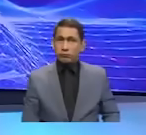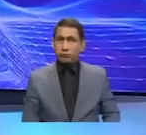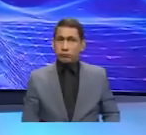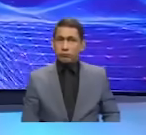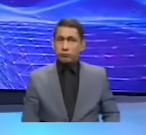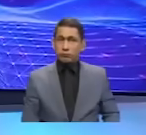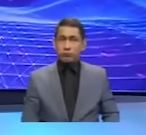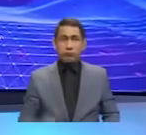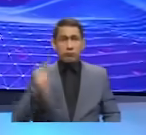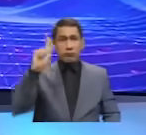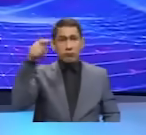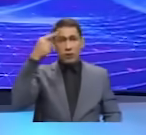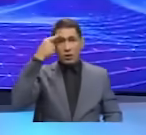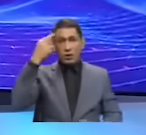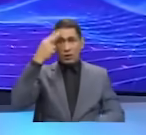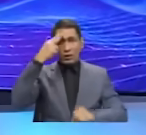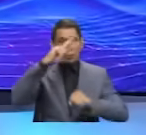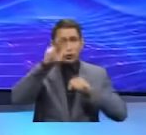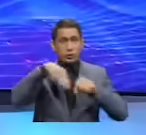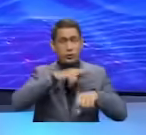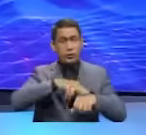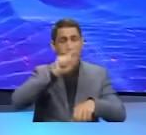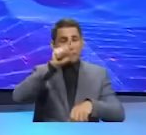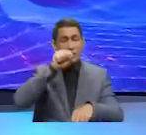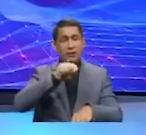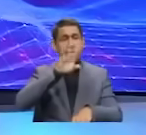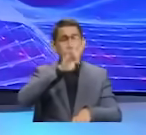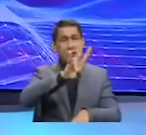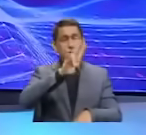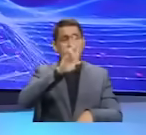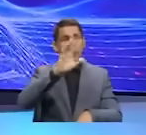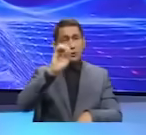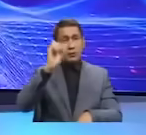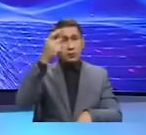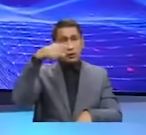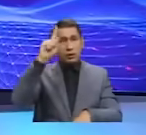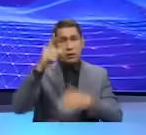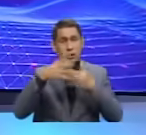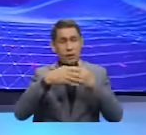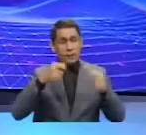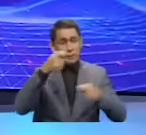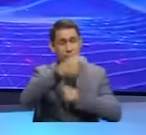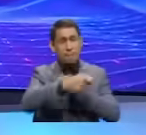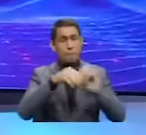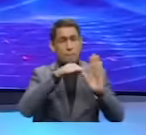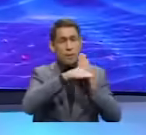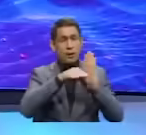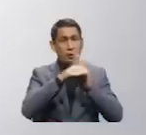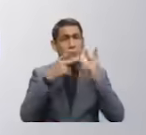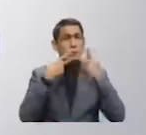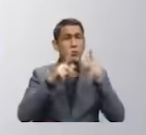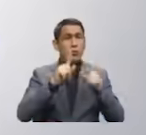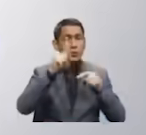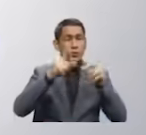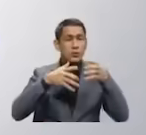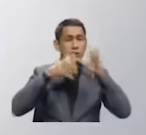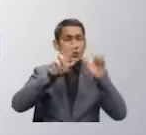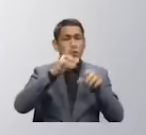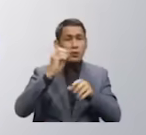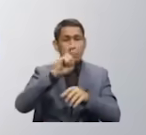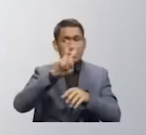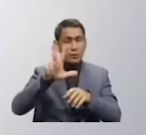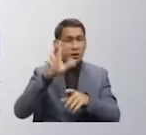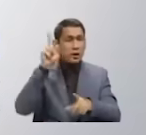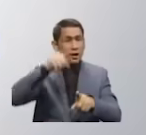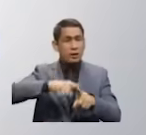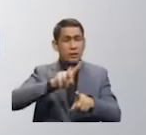El gobierno nacional entregó cerca de 1.700 millones de dólares a la banca pública entre el 1 de diciembre del 2023